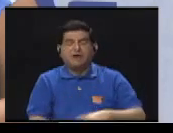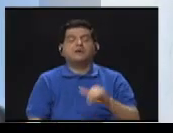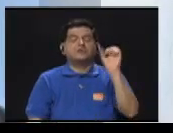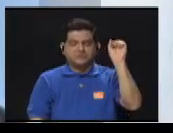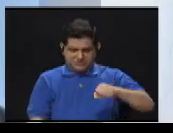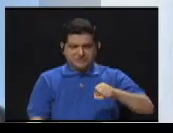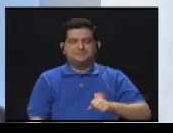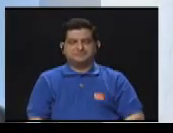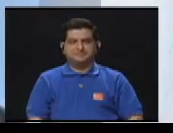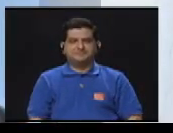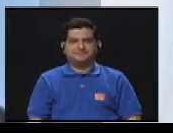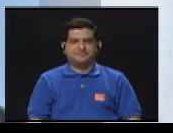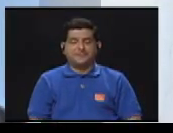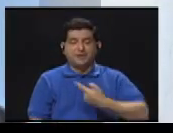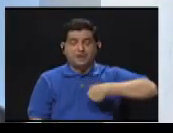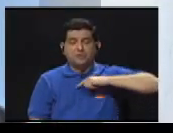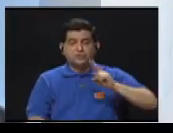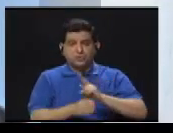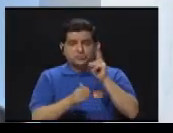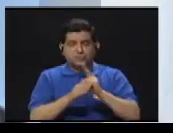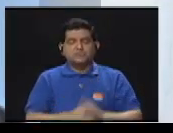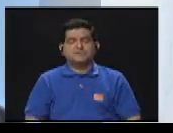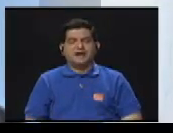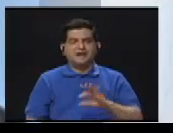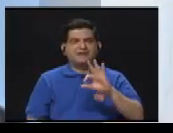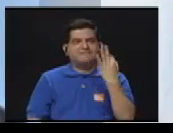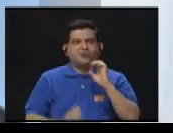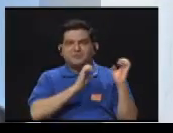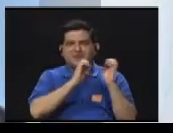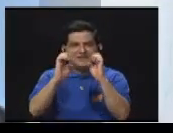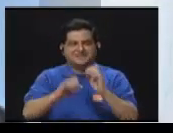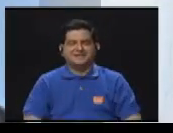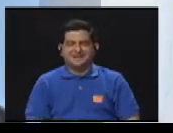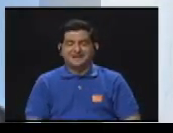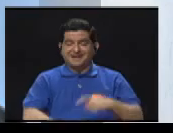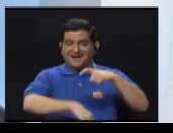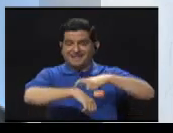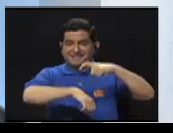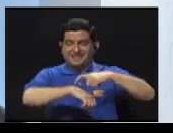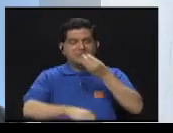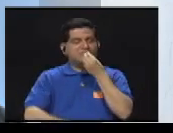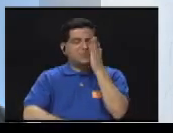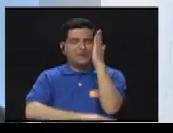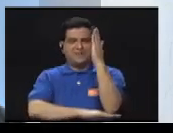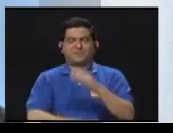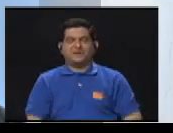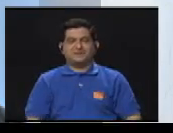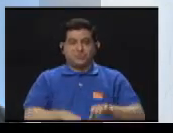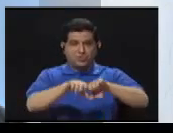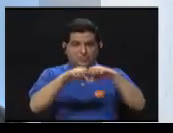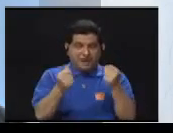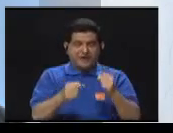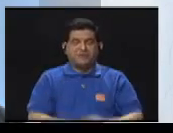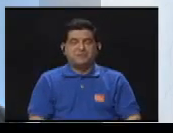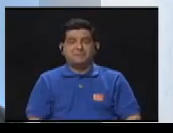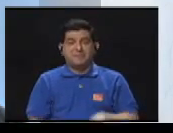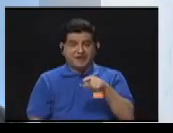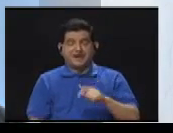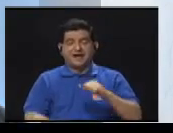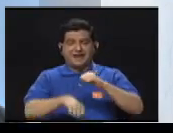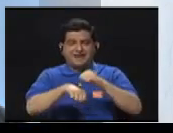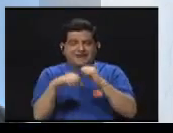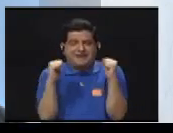Eso también. Nosotros por eso usamos estratégicamente la hora de almuerzo como un espacio para romper el hielo al inicio. Y al final era como que ellos